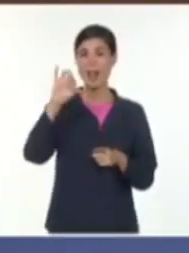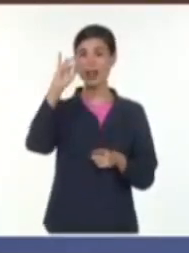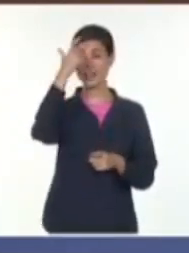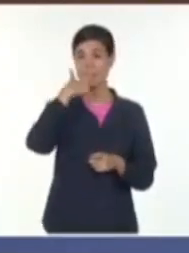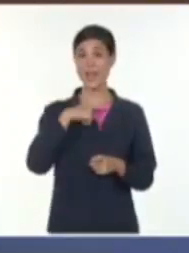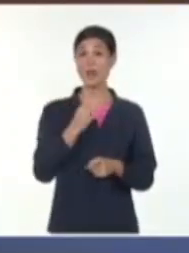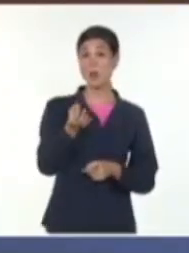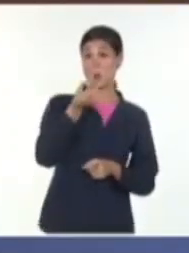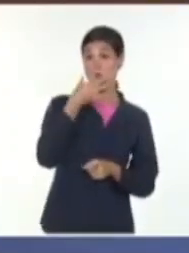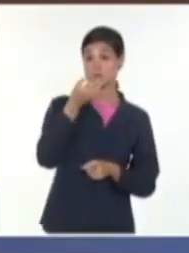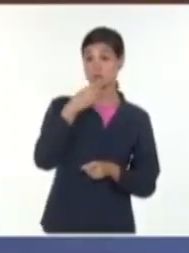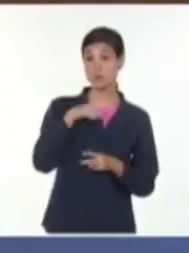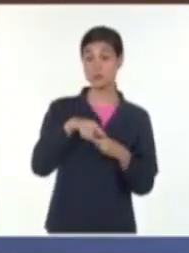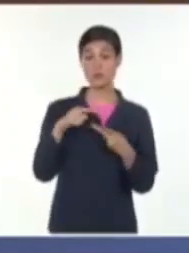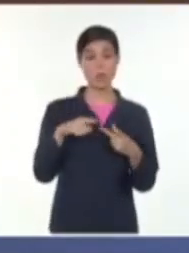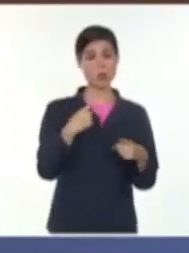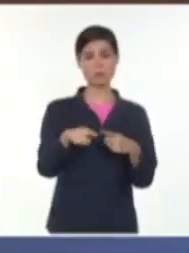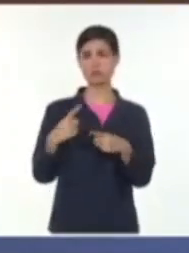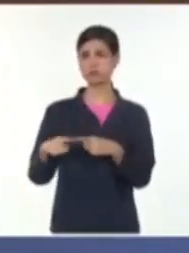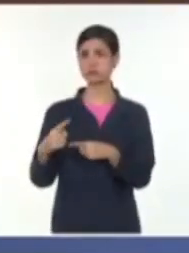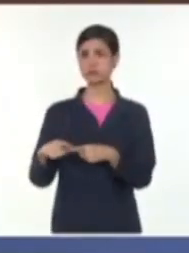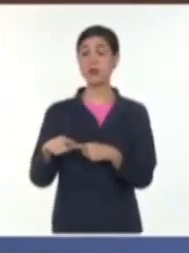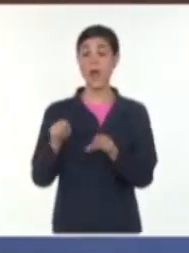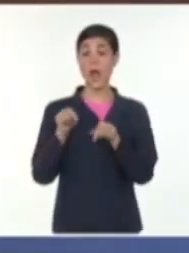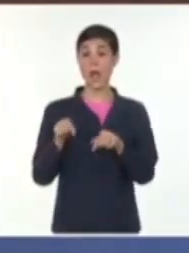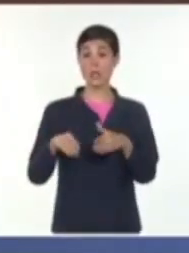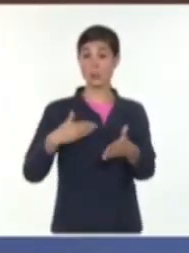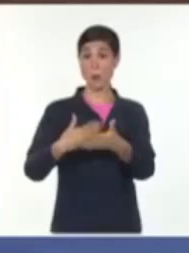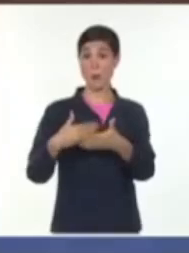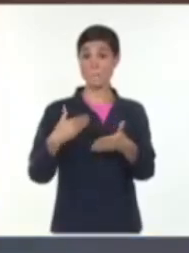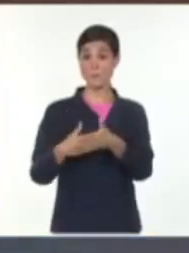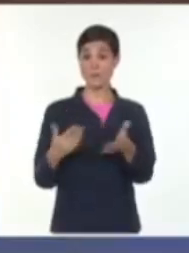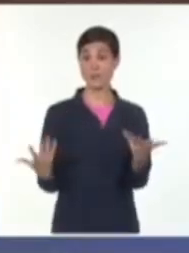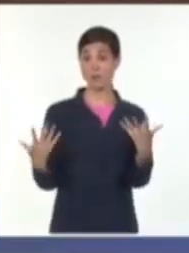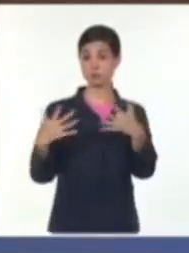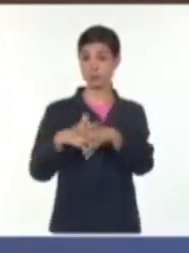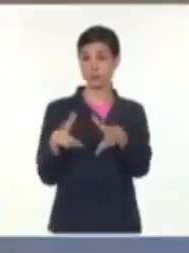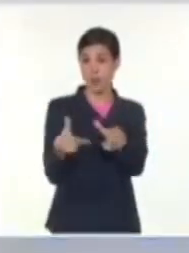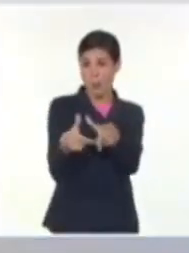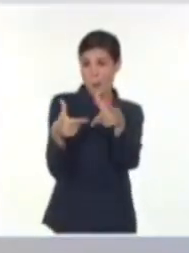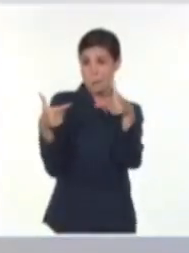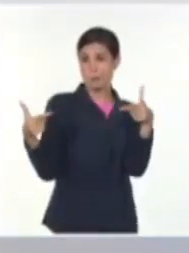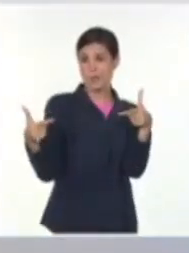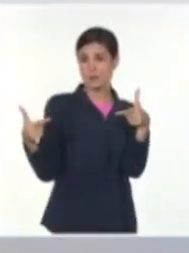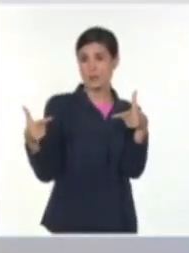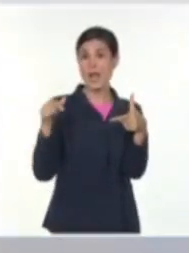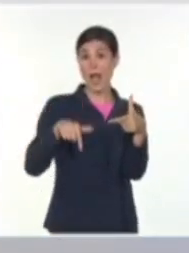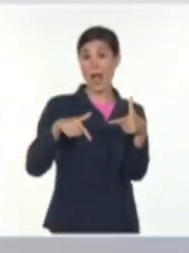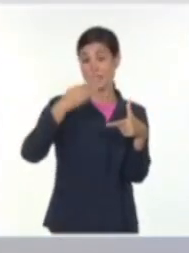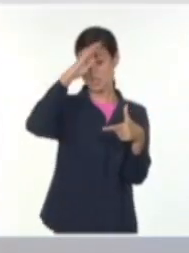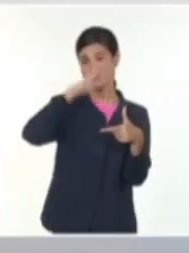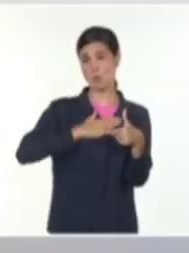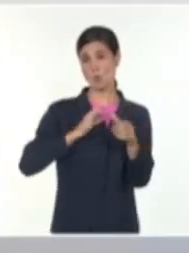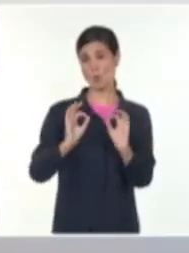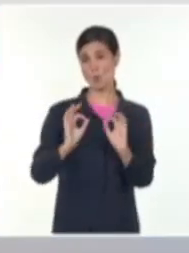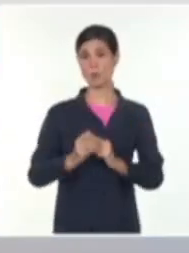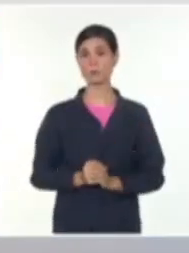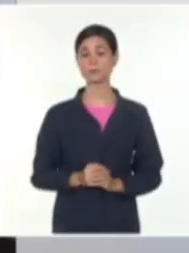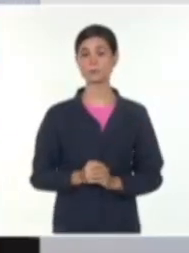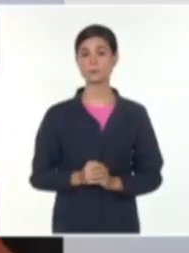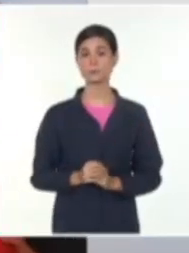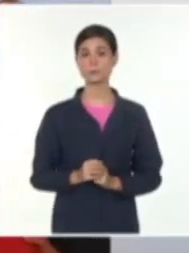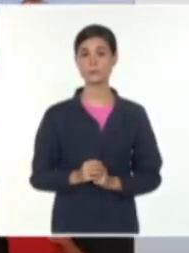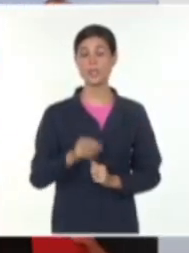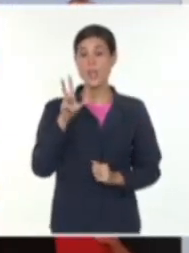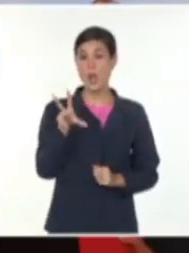biocubafarma amplía su presencia internacional y consolida el prestigio del sector en el mundo la nueva asociación se establece entre